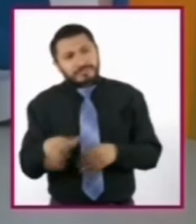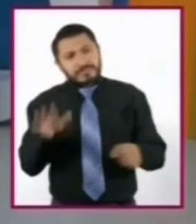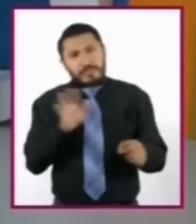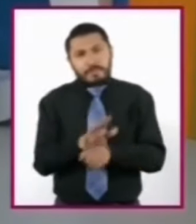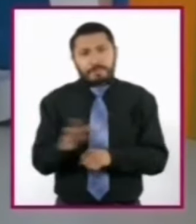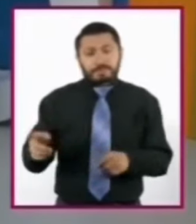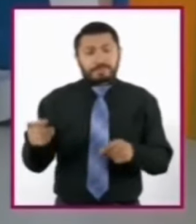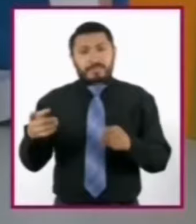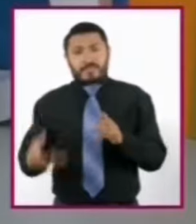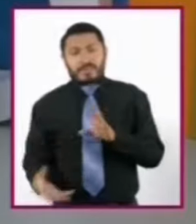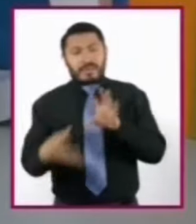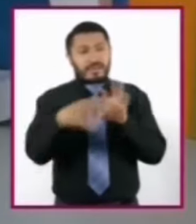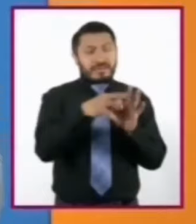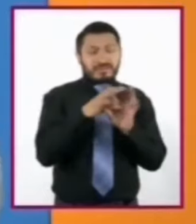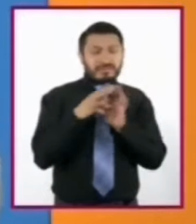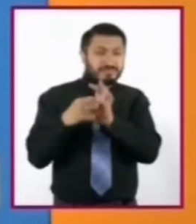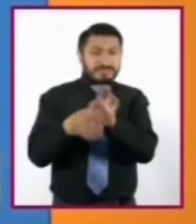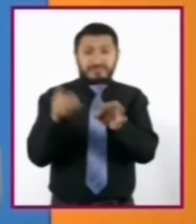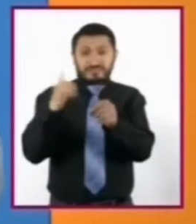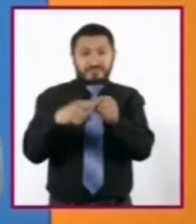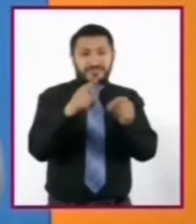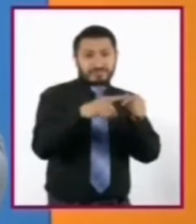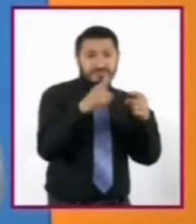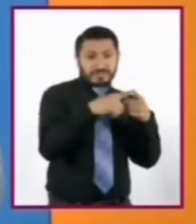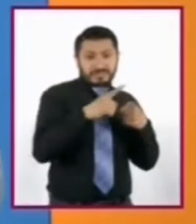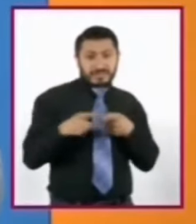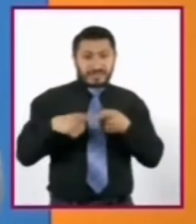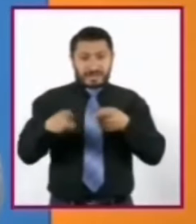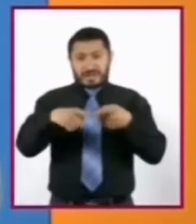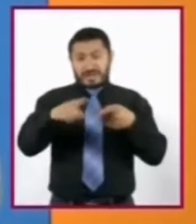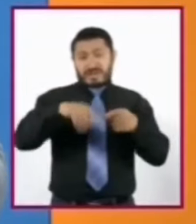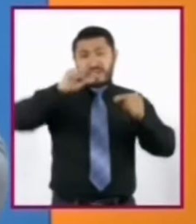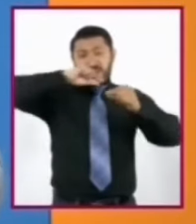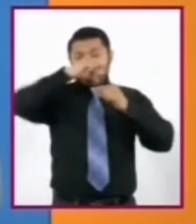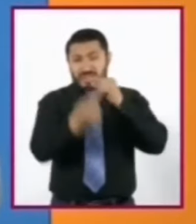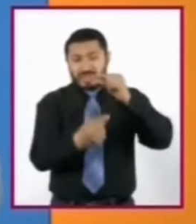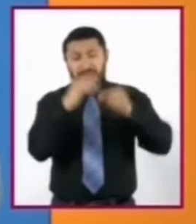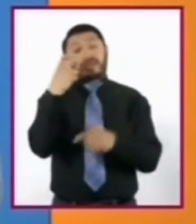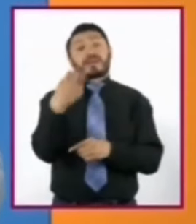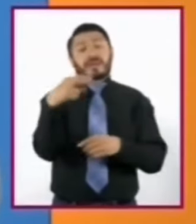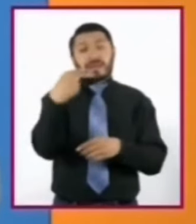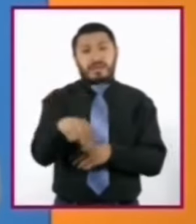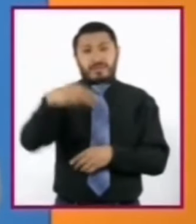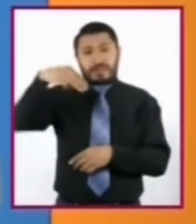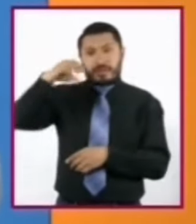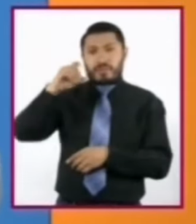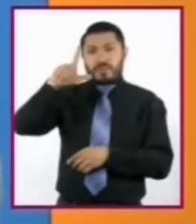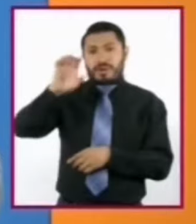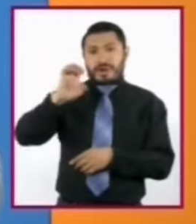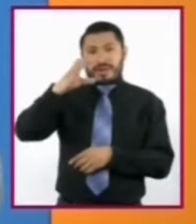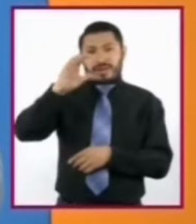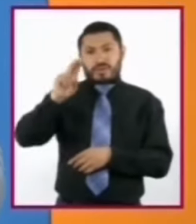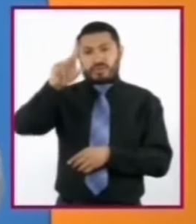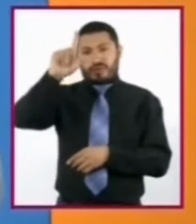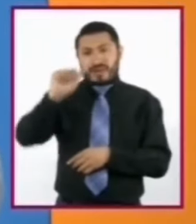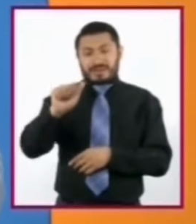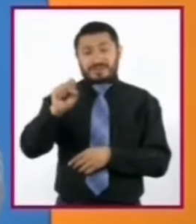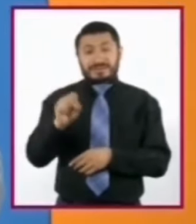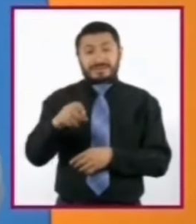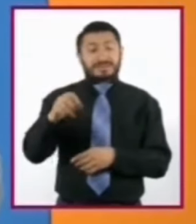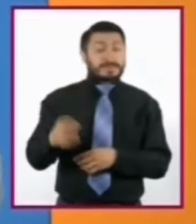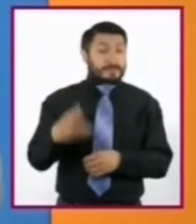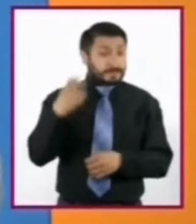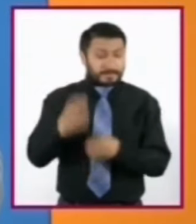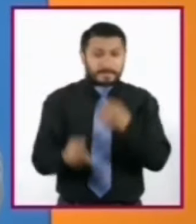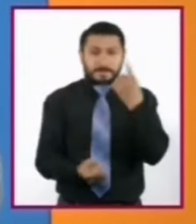combinar distintos átomos? Esas combinaciones reciben el nombre de moléculas. De hecho, muy